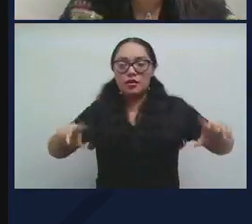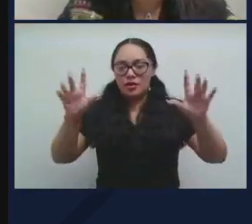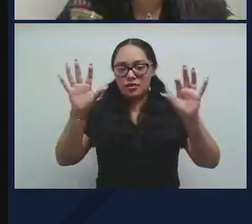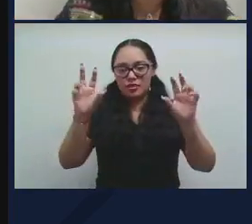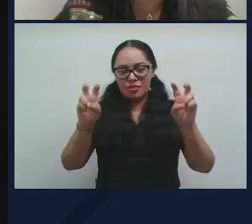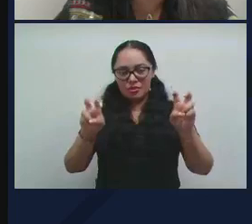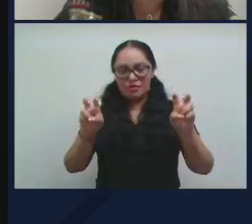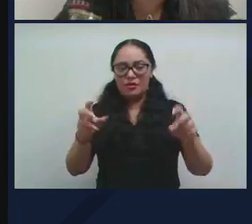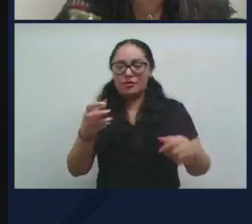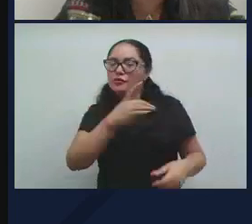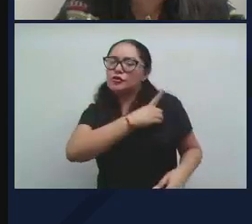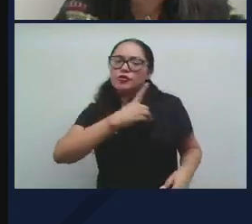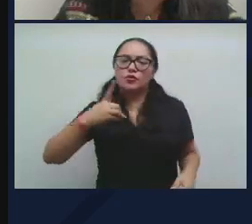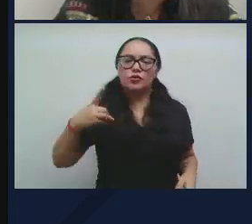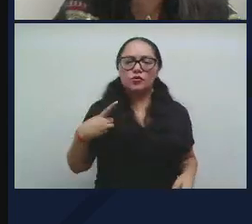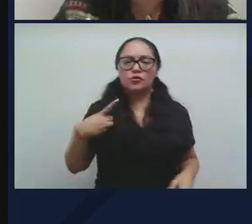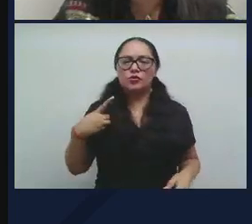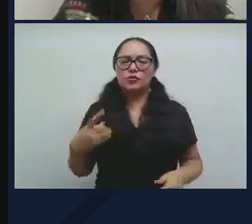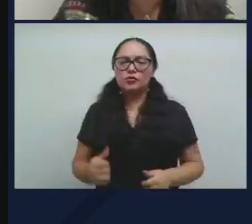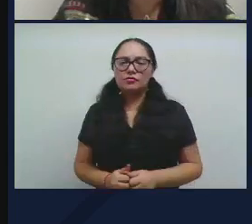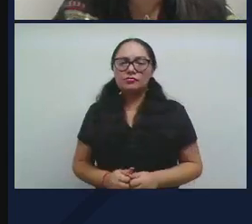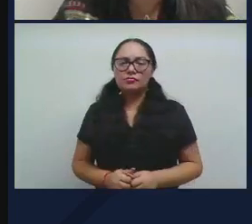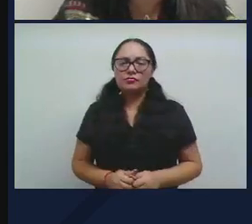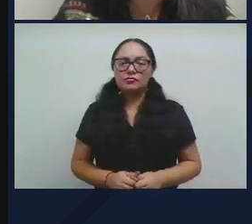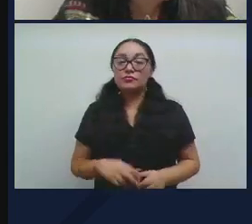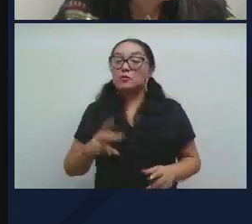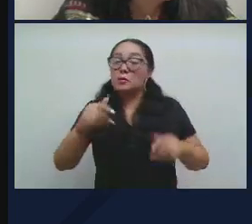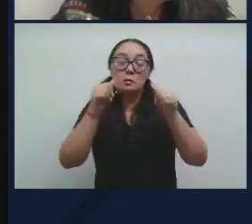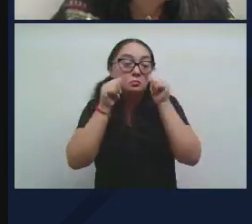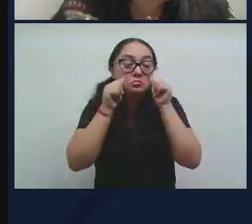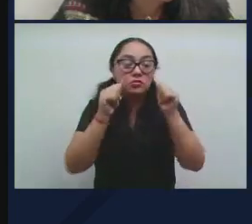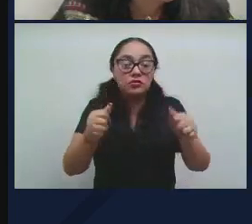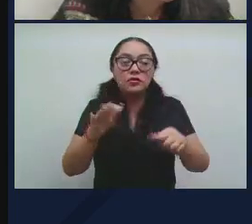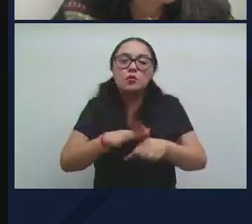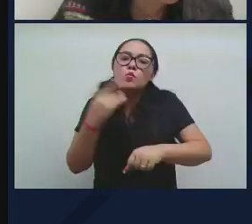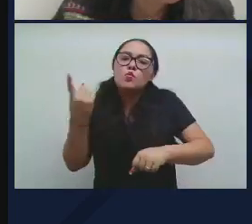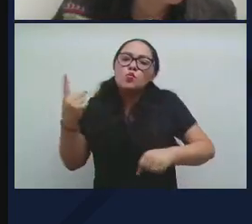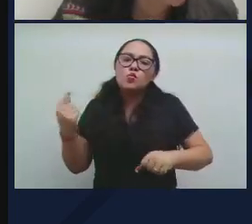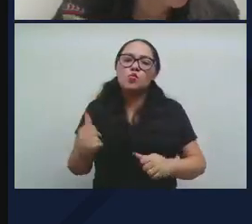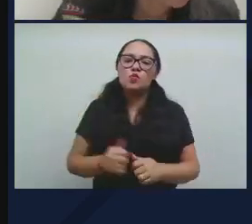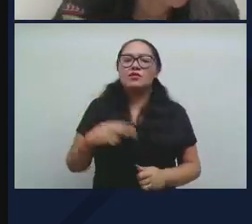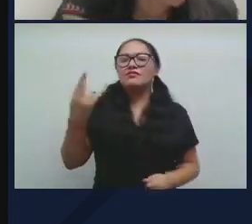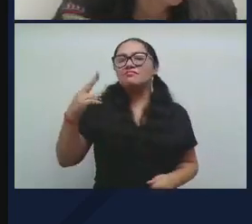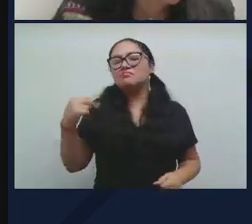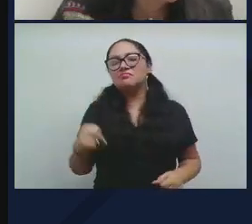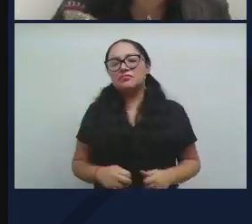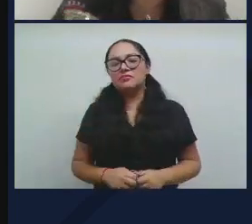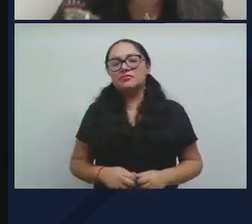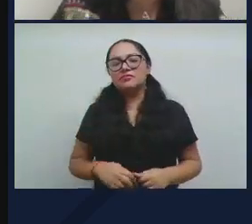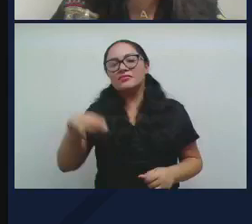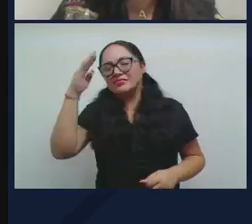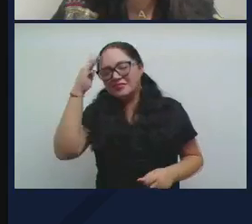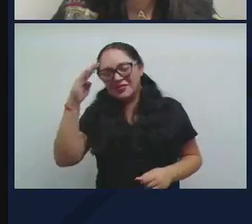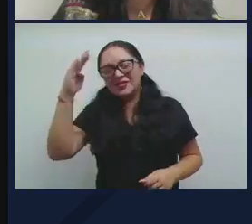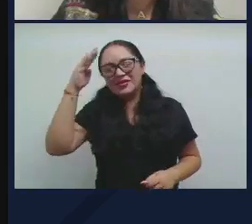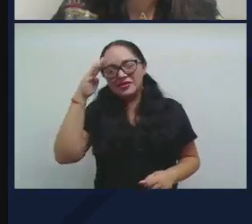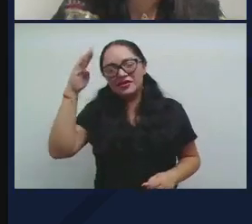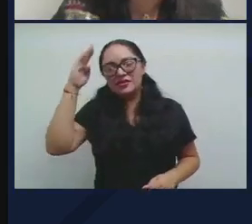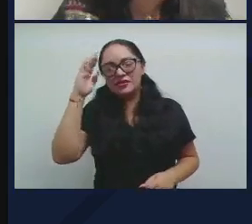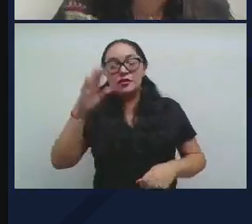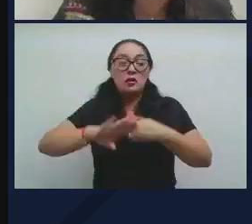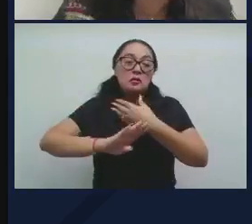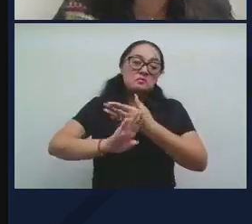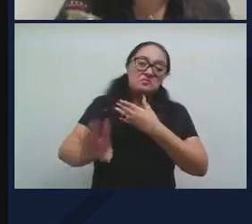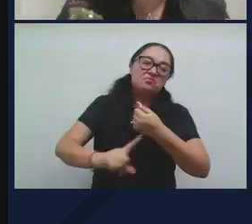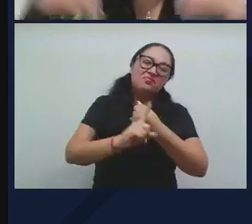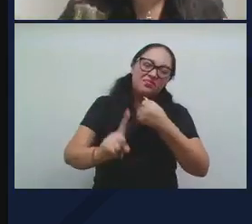debemos pues ponerle atención, porque bueno, pues es evitar, ¿no? Estos problemas y bueno, pues como bien dicen,